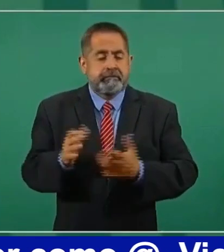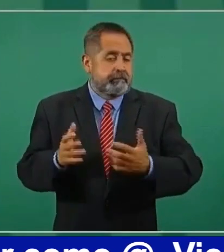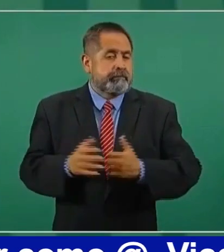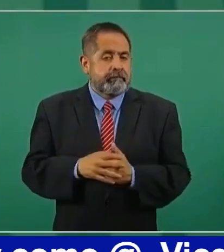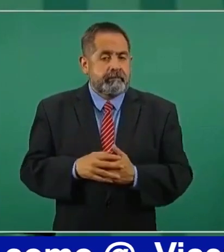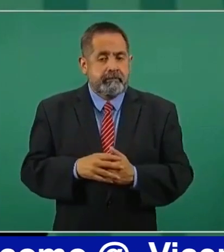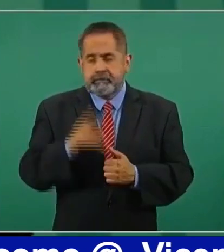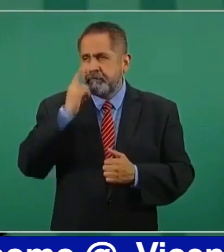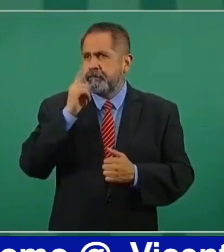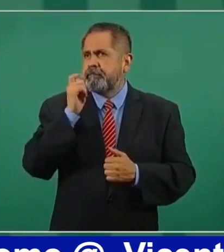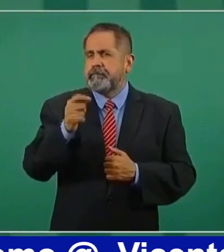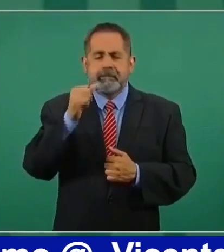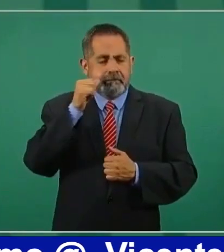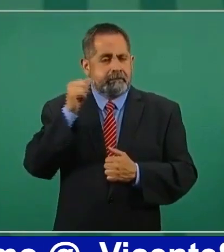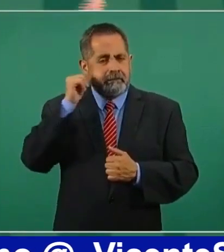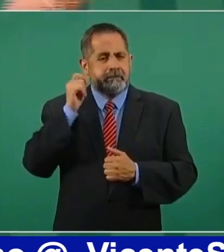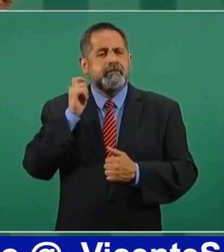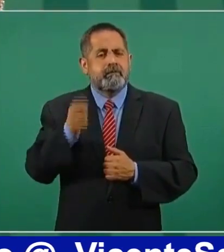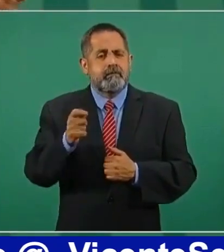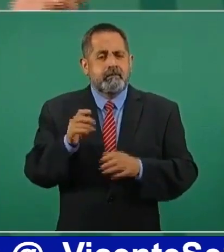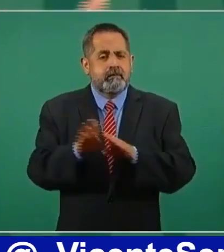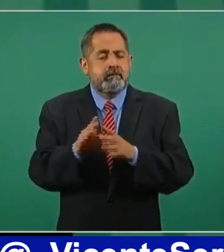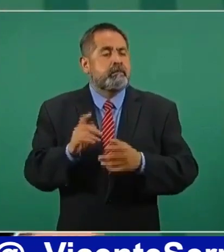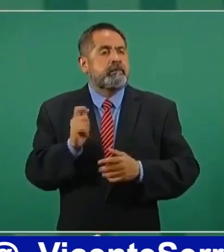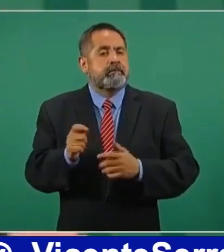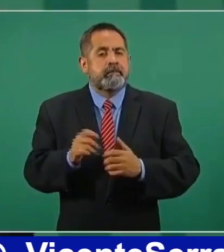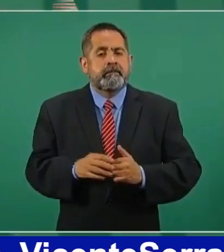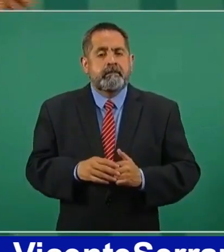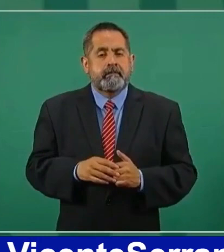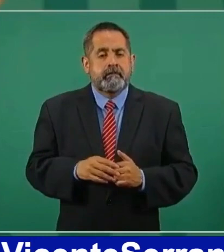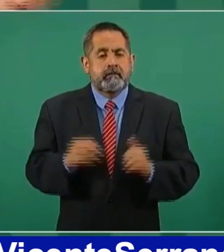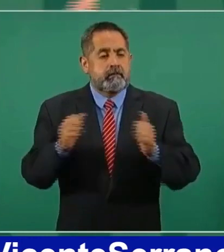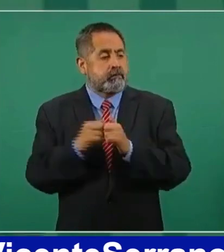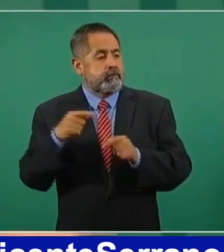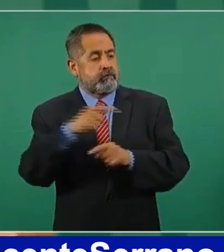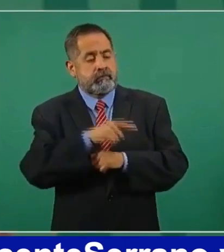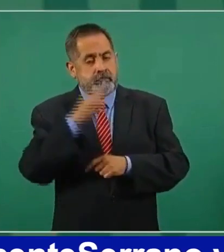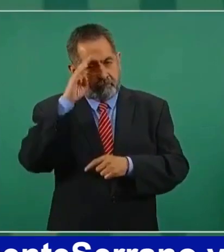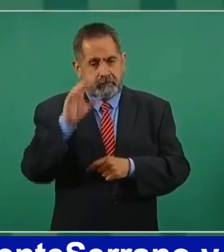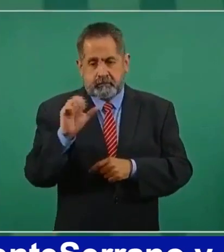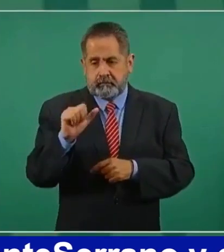Nada más ayer se logró el acuerdo con el señor Ancira